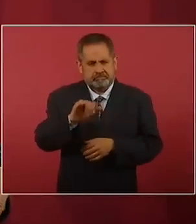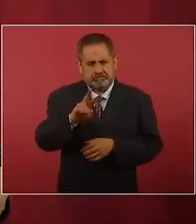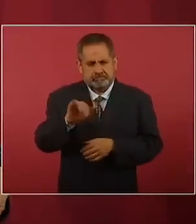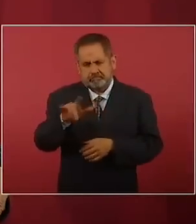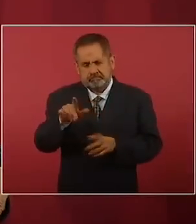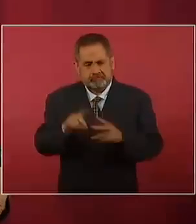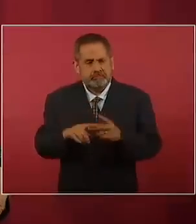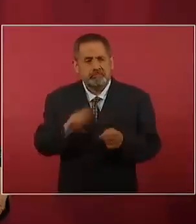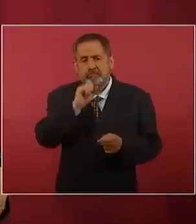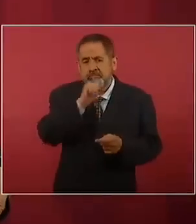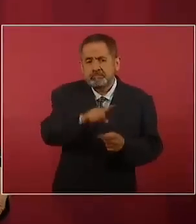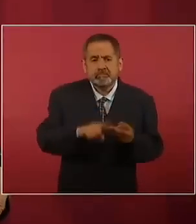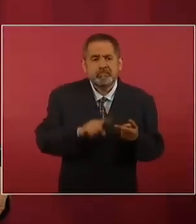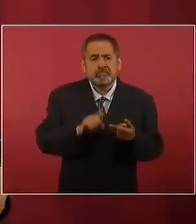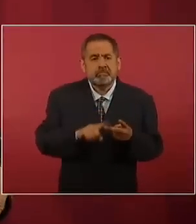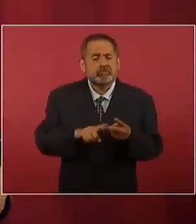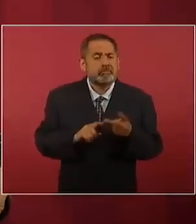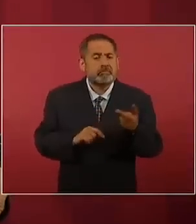de